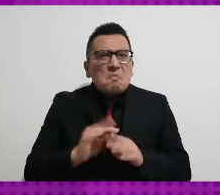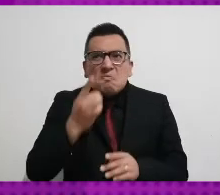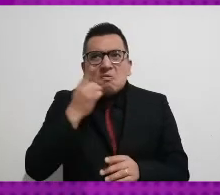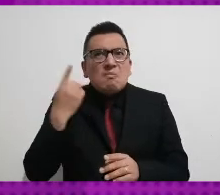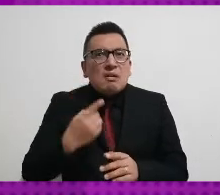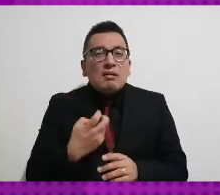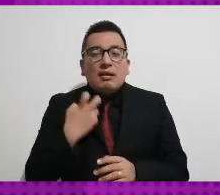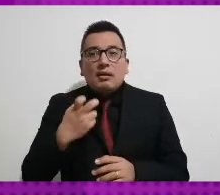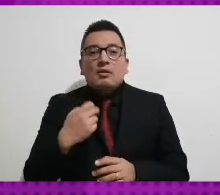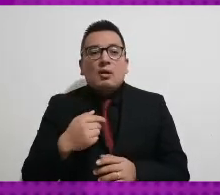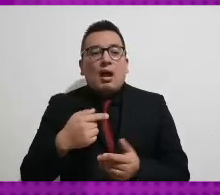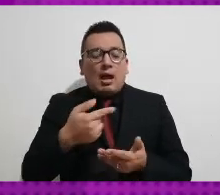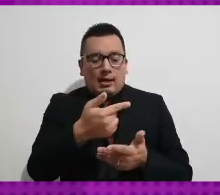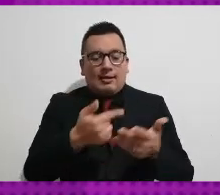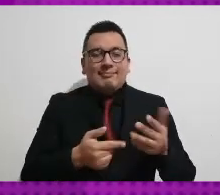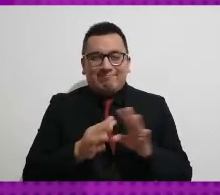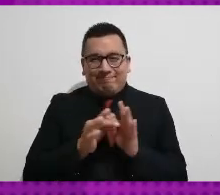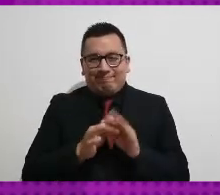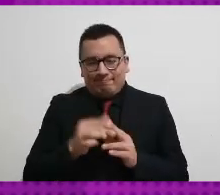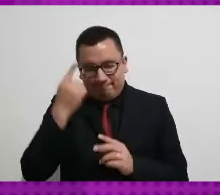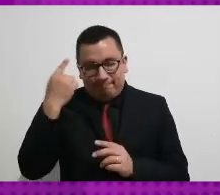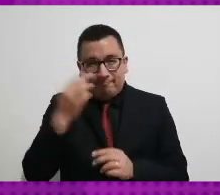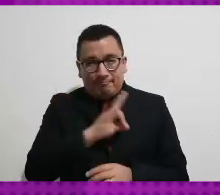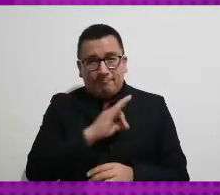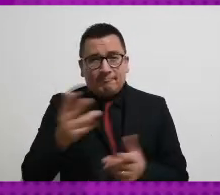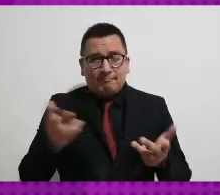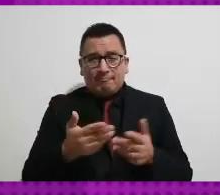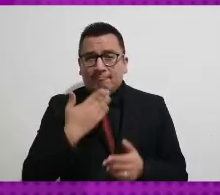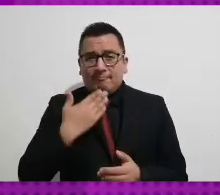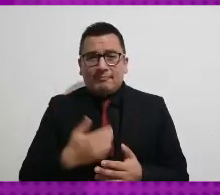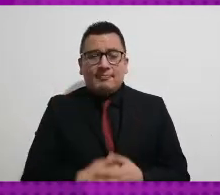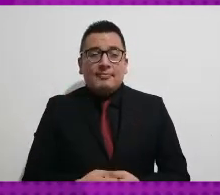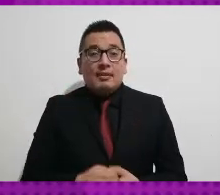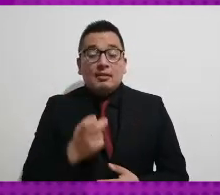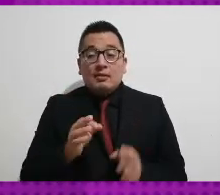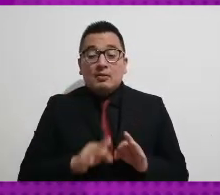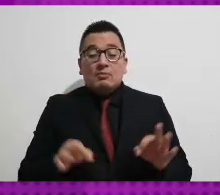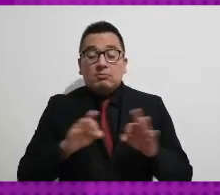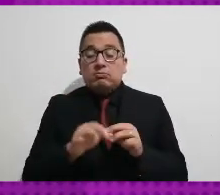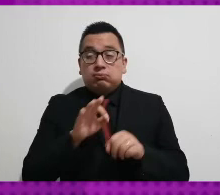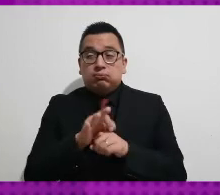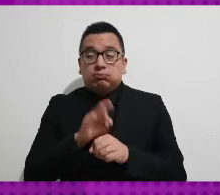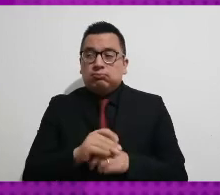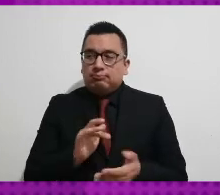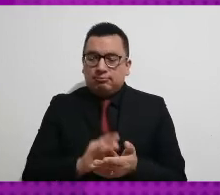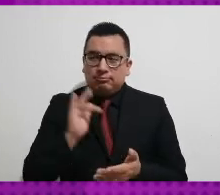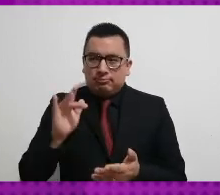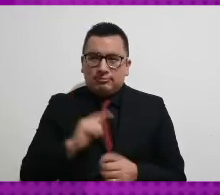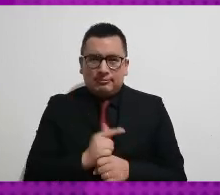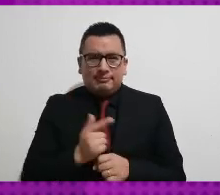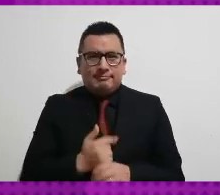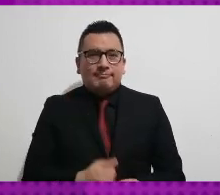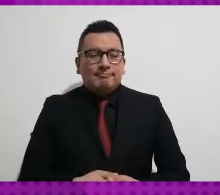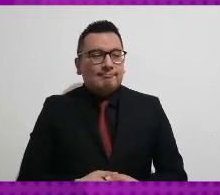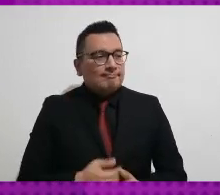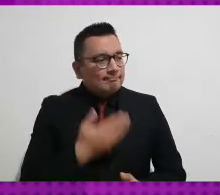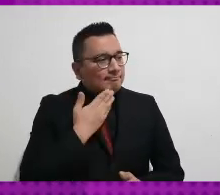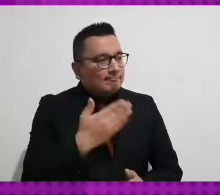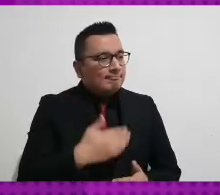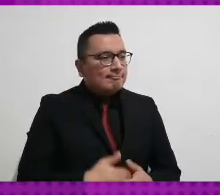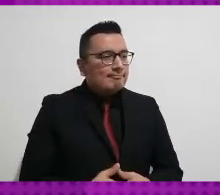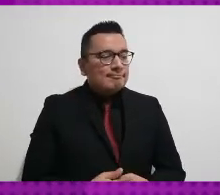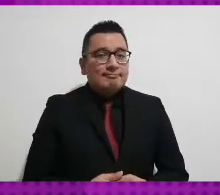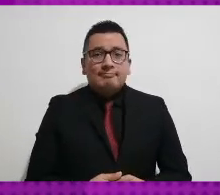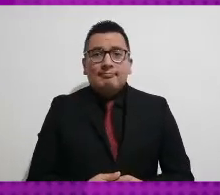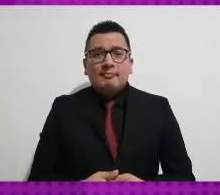la mejor manera posible. Así es, y sobre todo esa orientación que yo creo que es muy valiosa. Muchísimas gracias, licenciada. Para